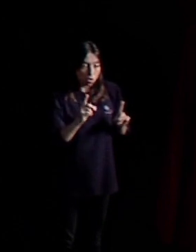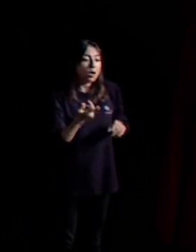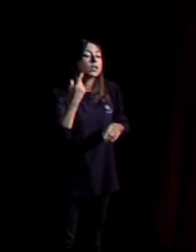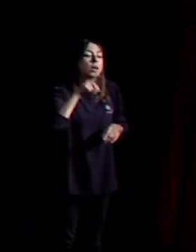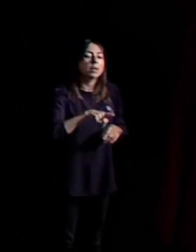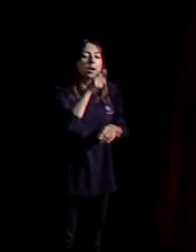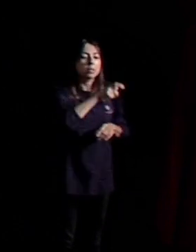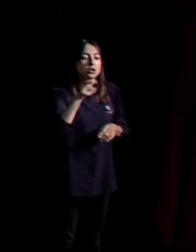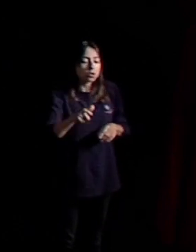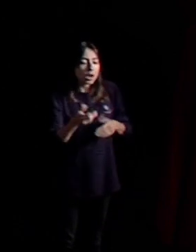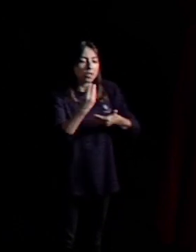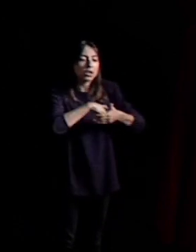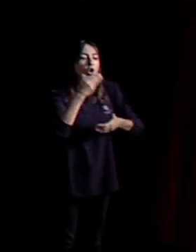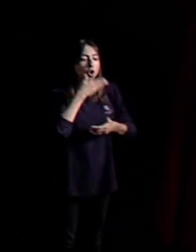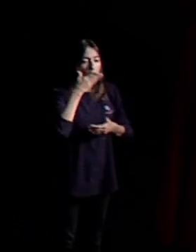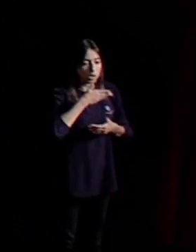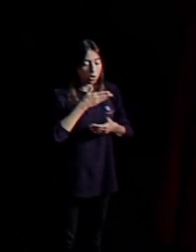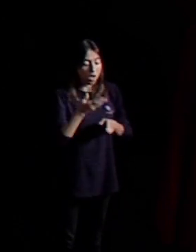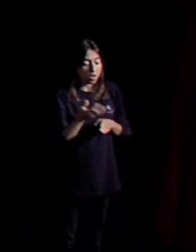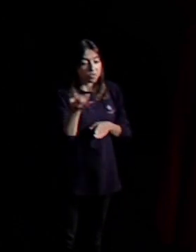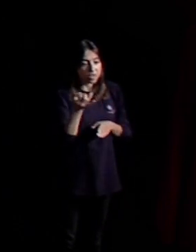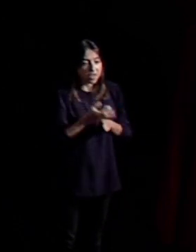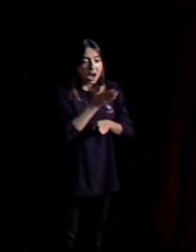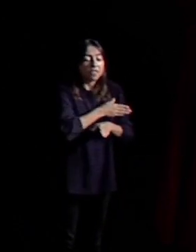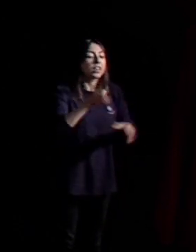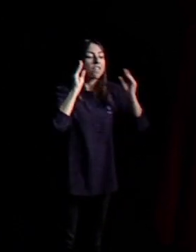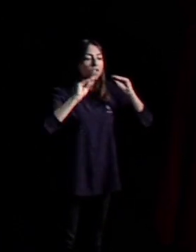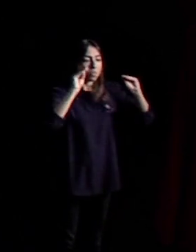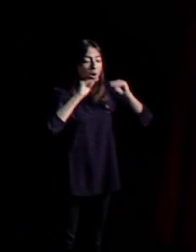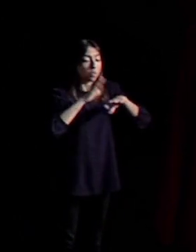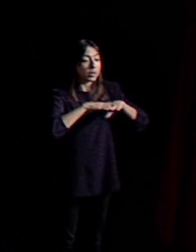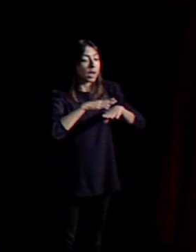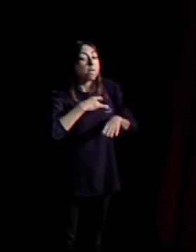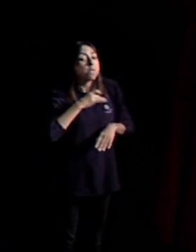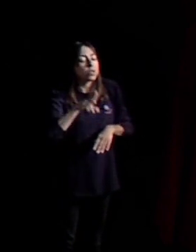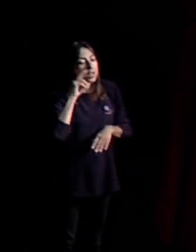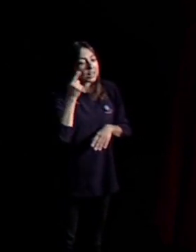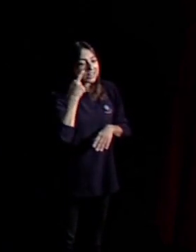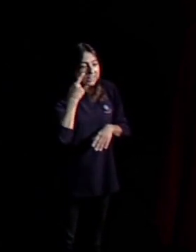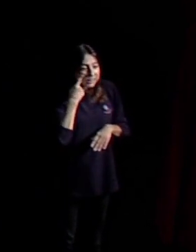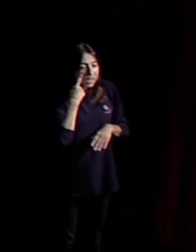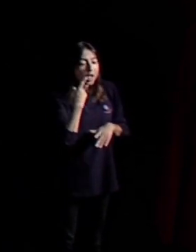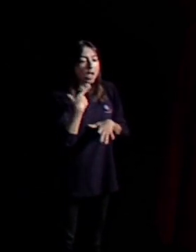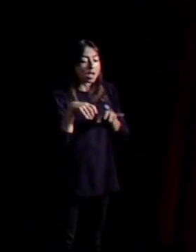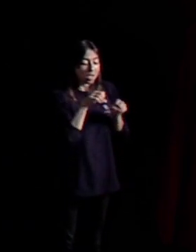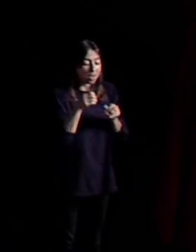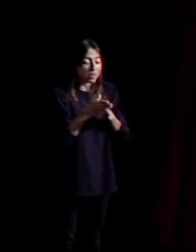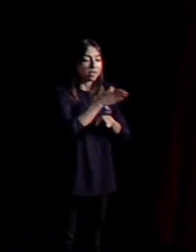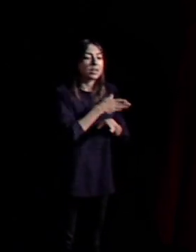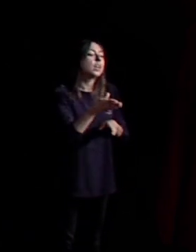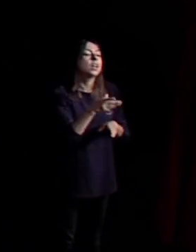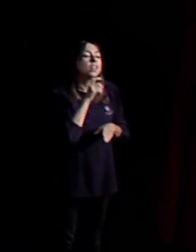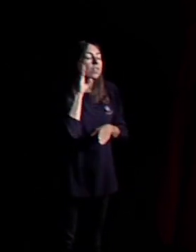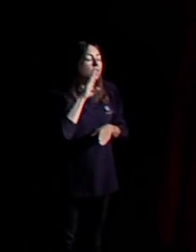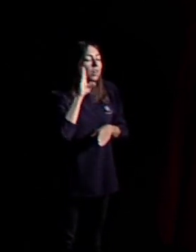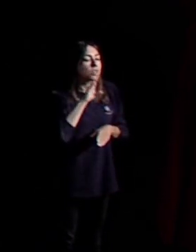el personal docente esté formado para poder detectar y prevenir los delitos de odio y el